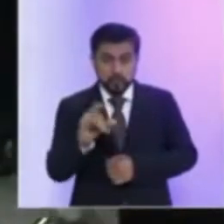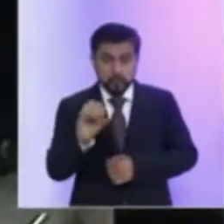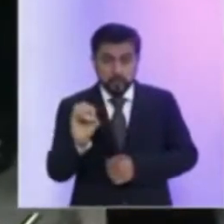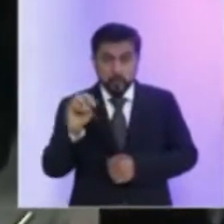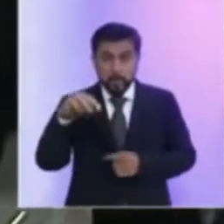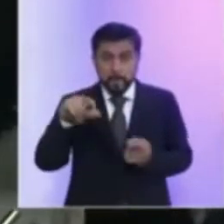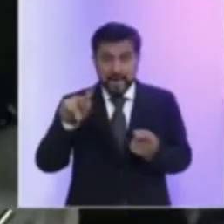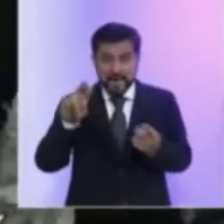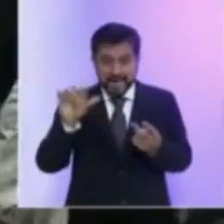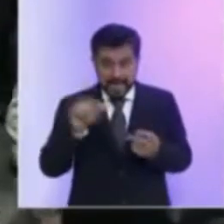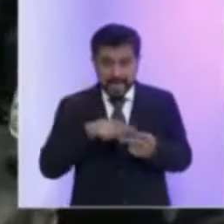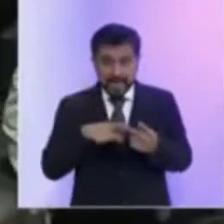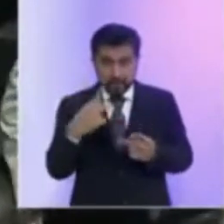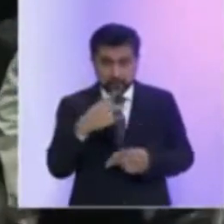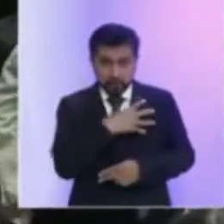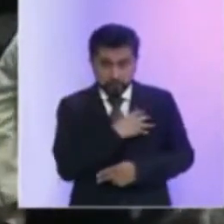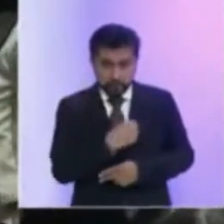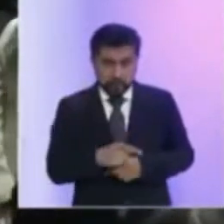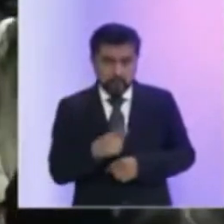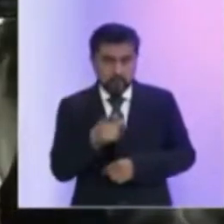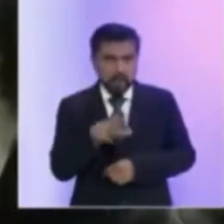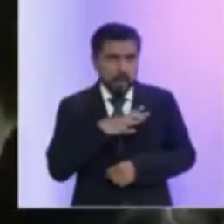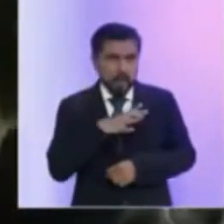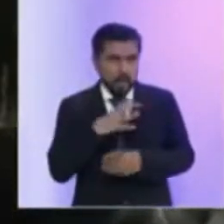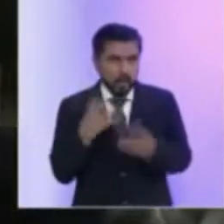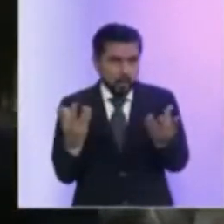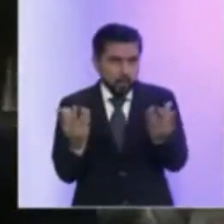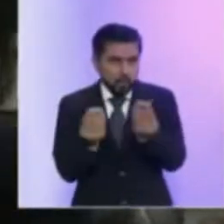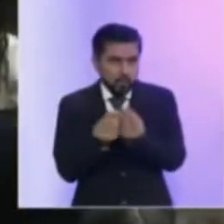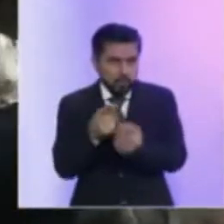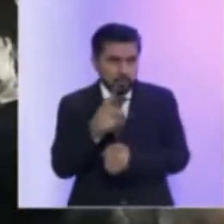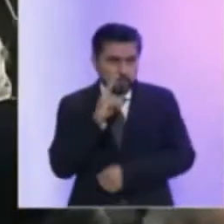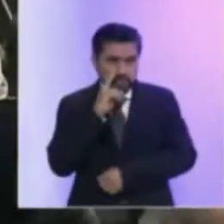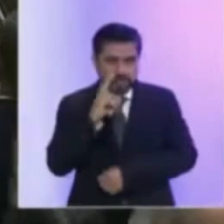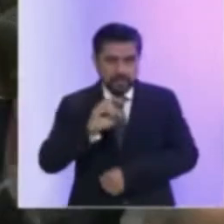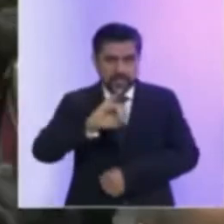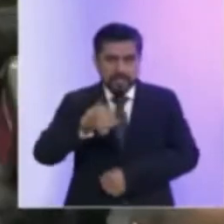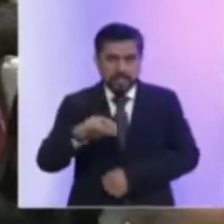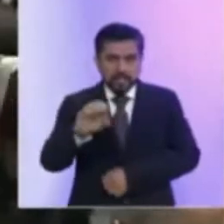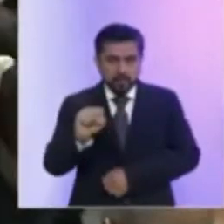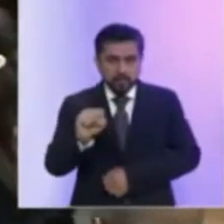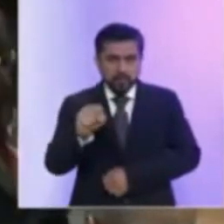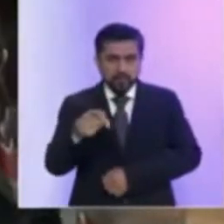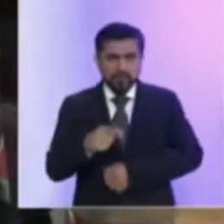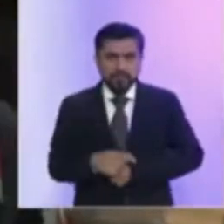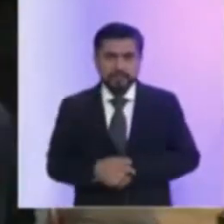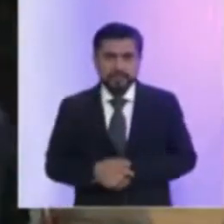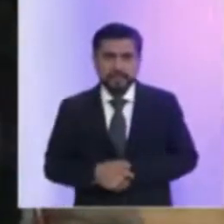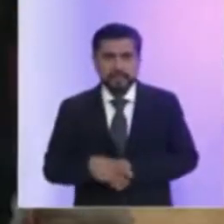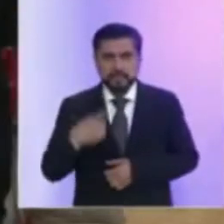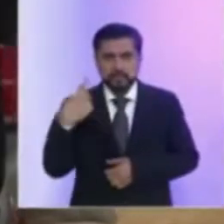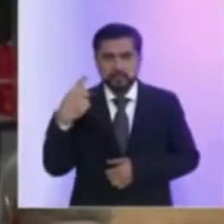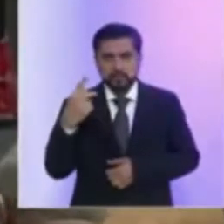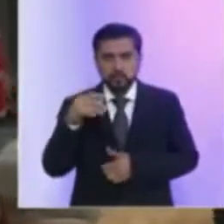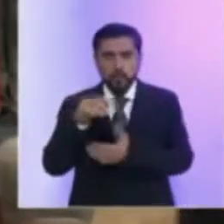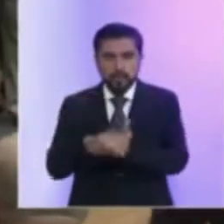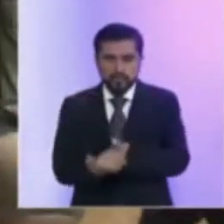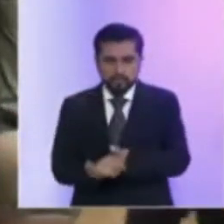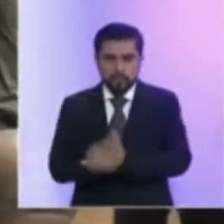Mariana, por supuesto, ahí está junto a ellos, ahí lo estamos viendo, a Jesús Tarriba, el esposo de la doctora